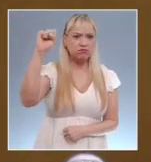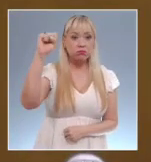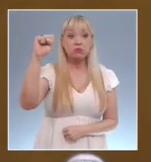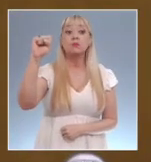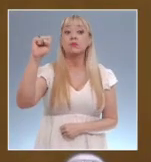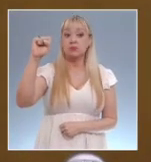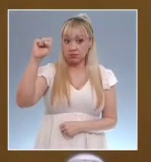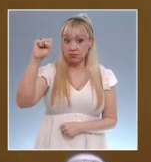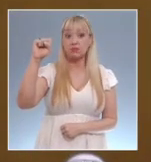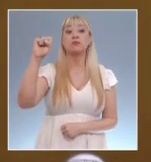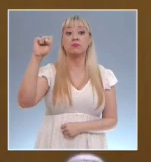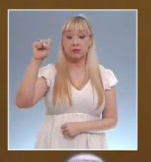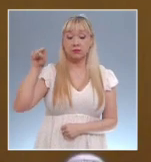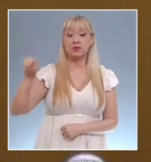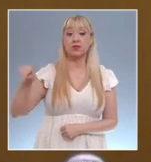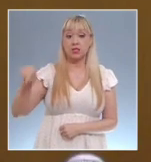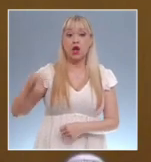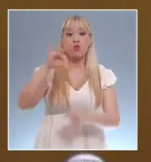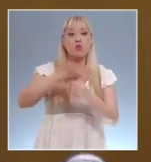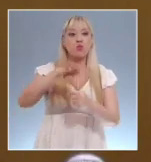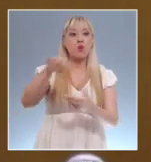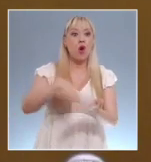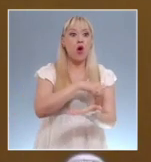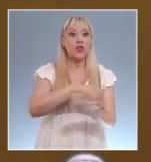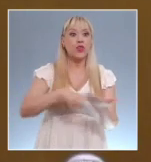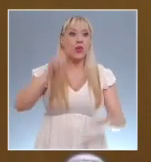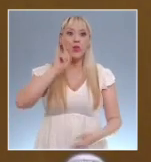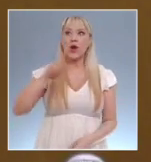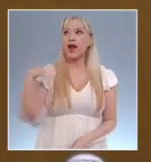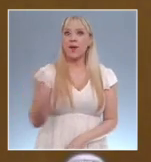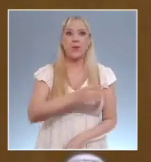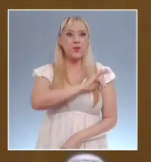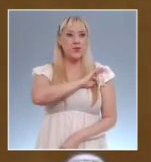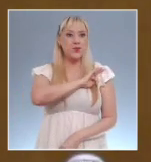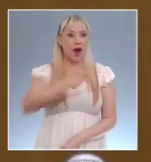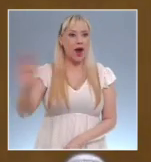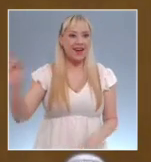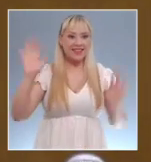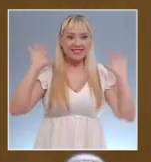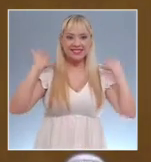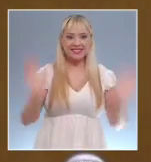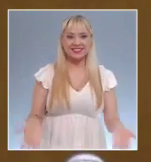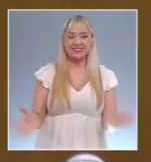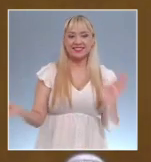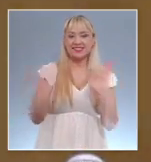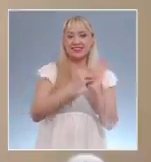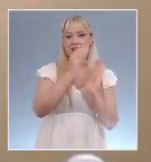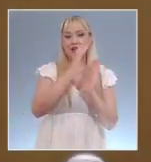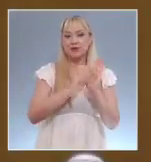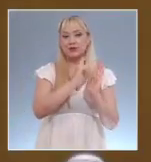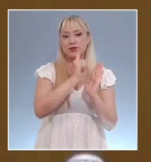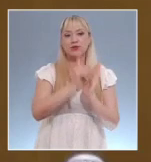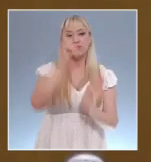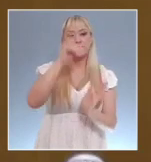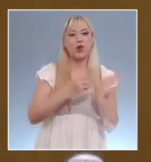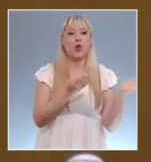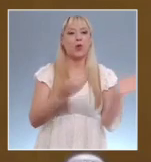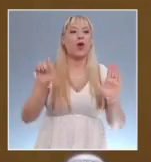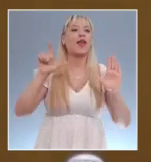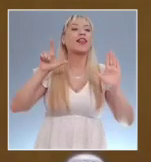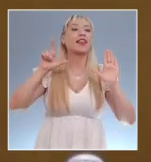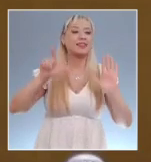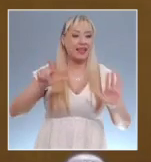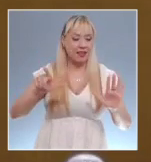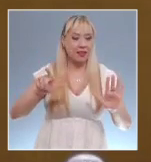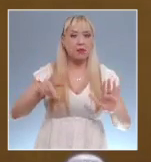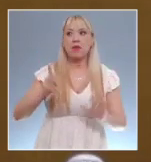femenino, para que el voto femenino se incluyera en la Constitución de 1917, lo cual sabemos eso no ocurrió. Bueno, también impulsó mucho la ley